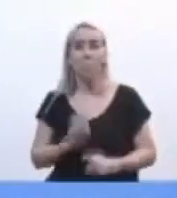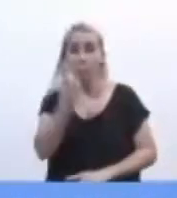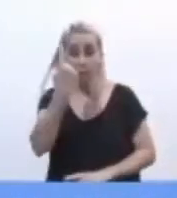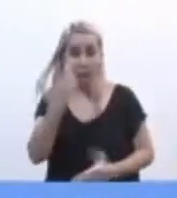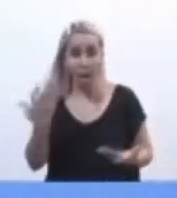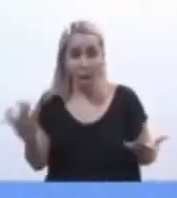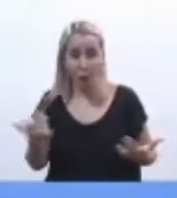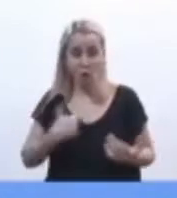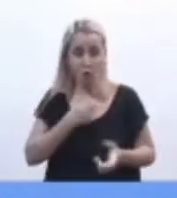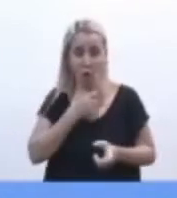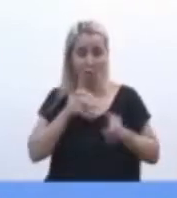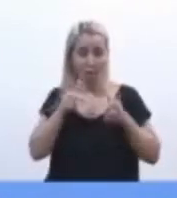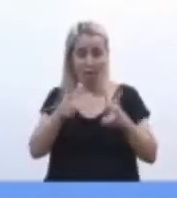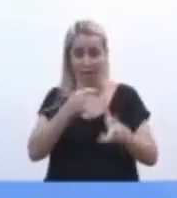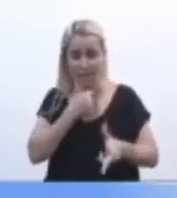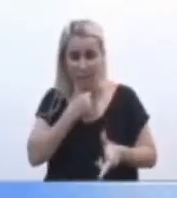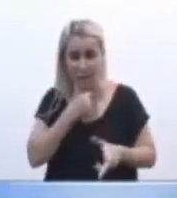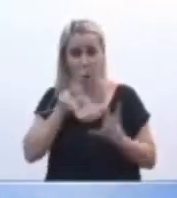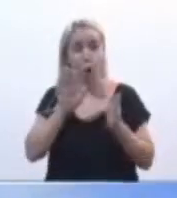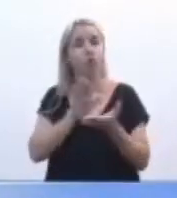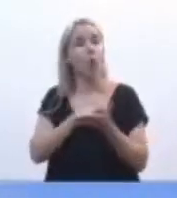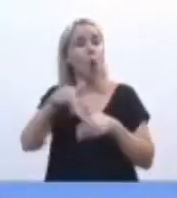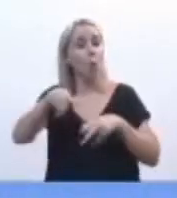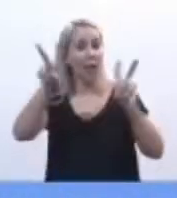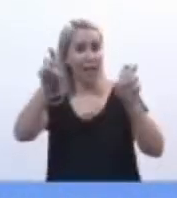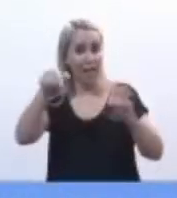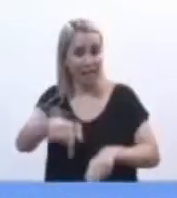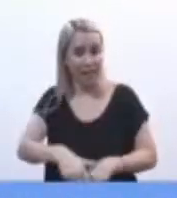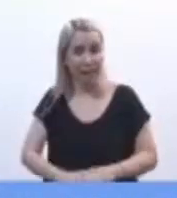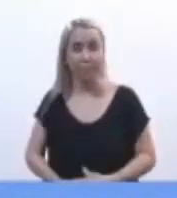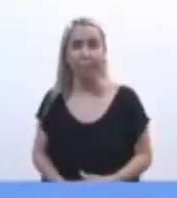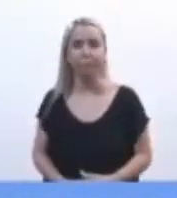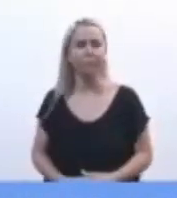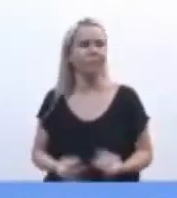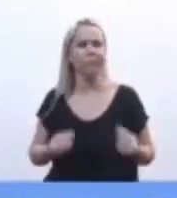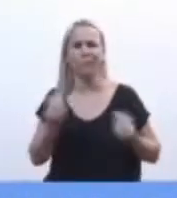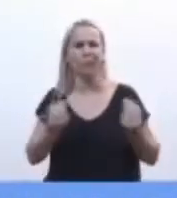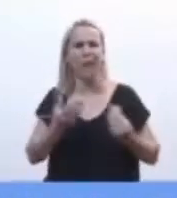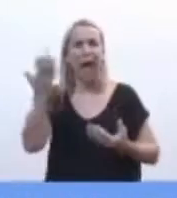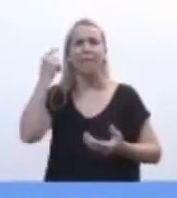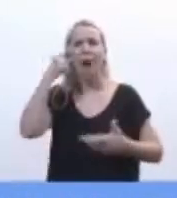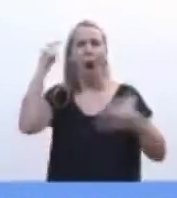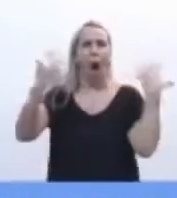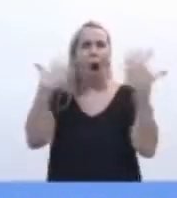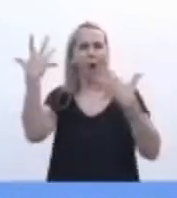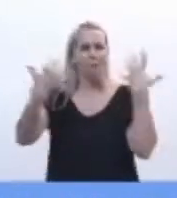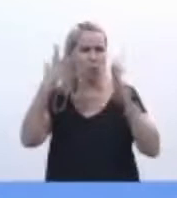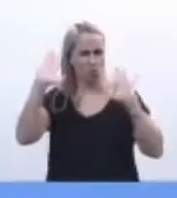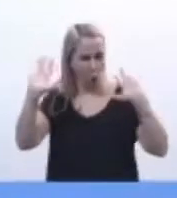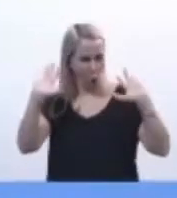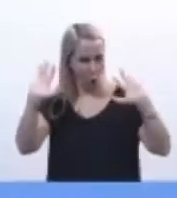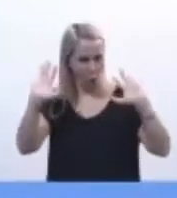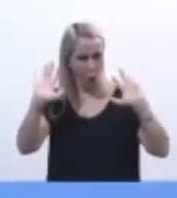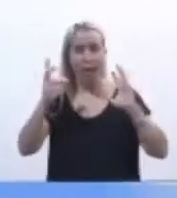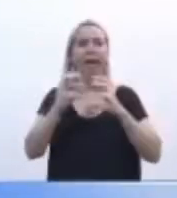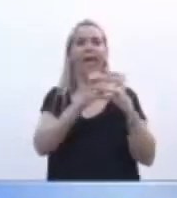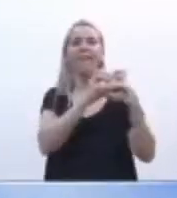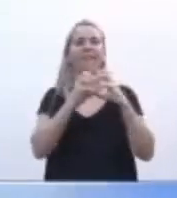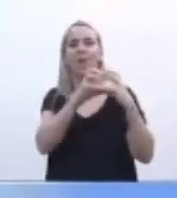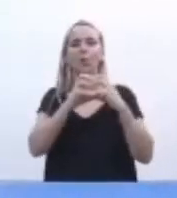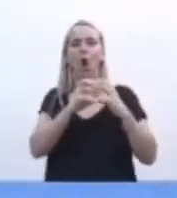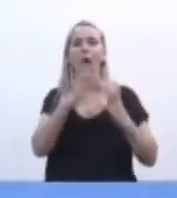quiero decir sobre este tema porque hubo mucha confusión es que la discusión no es